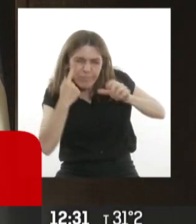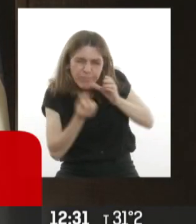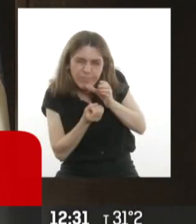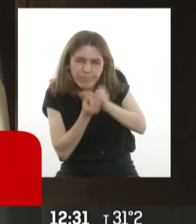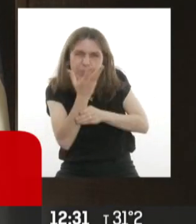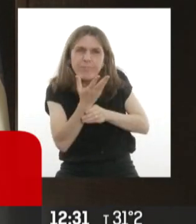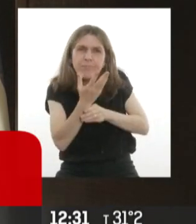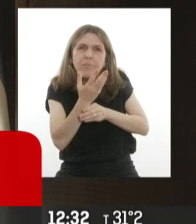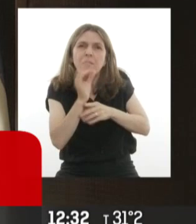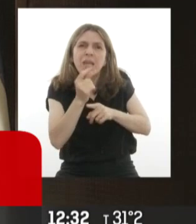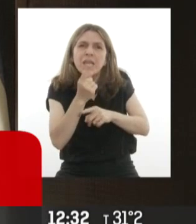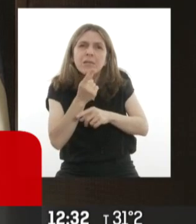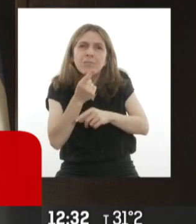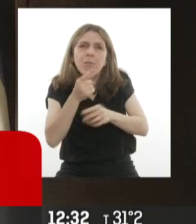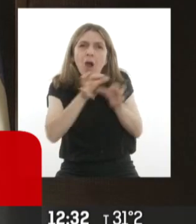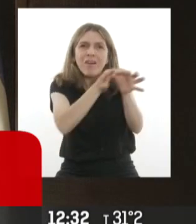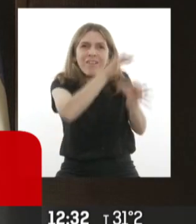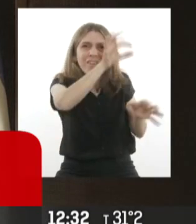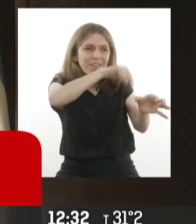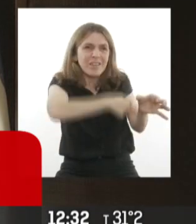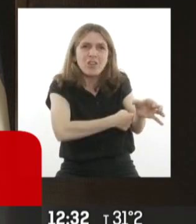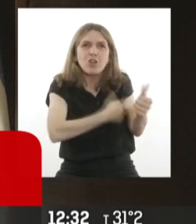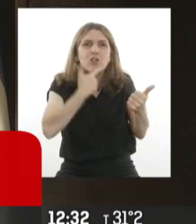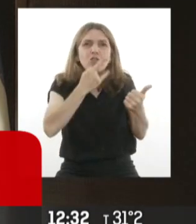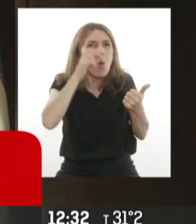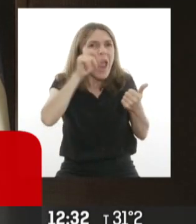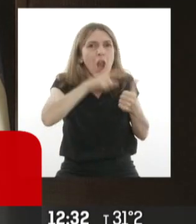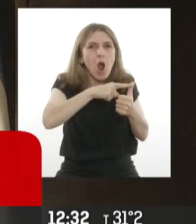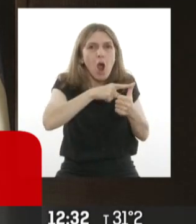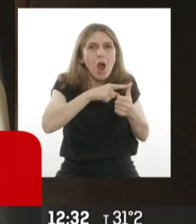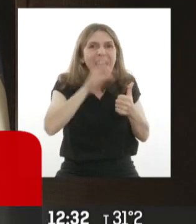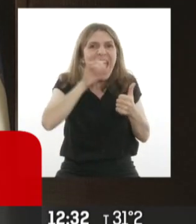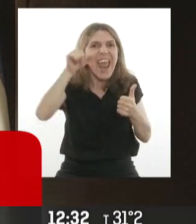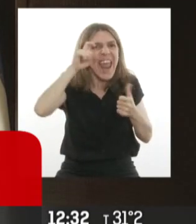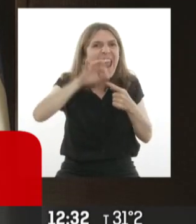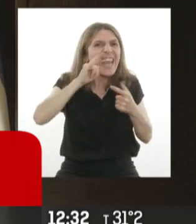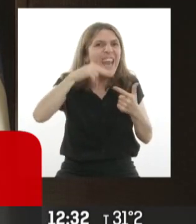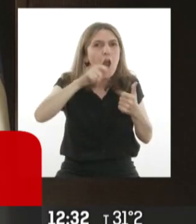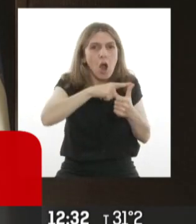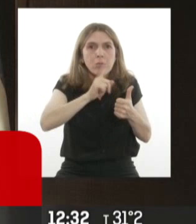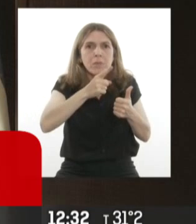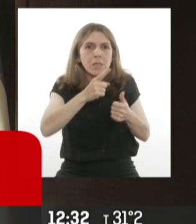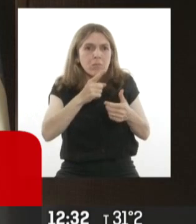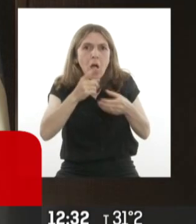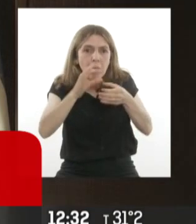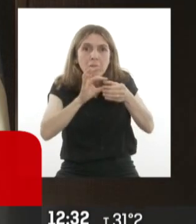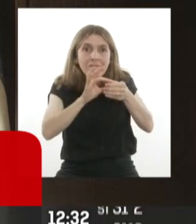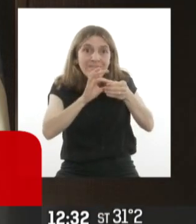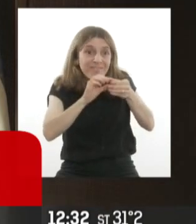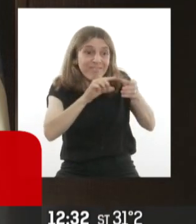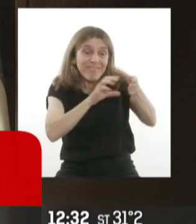el suero equino, que es plasma equino con anticuerpos para el coronavirus, que